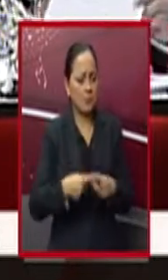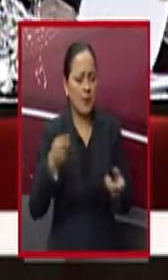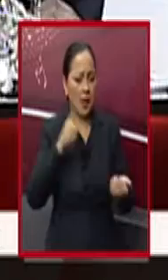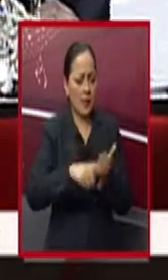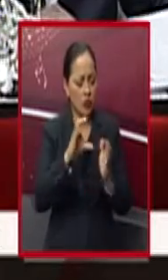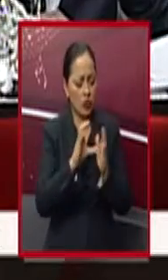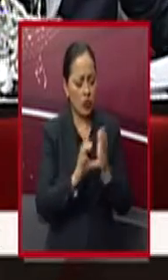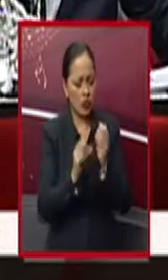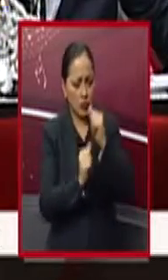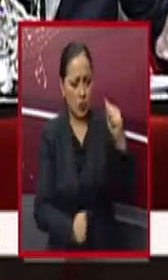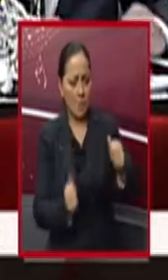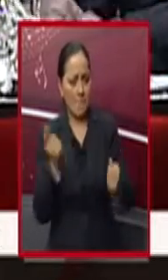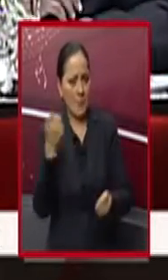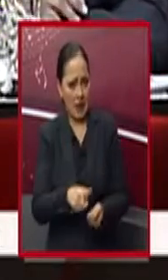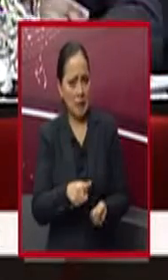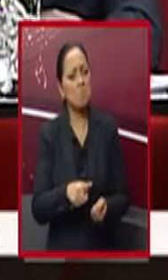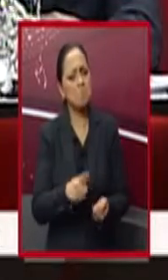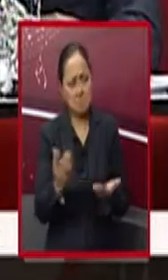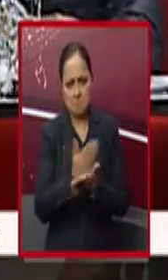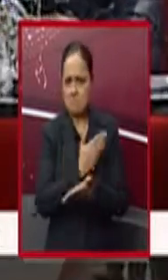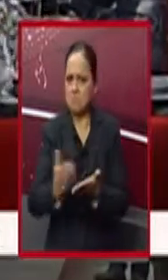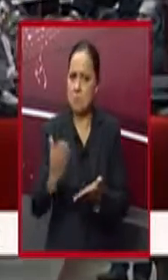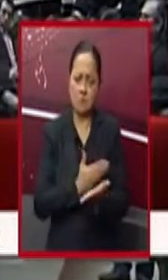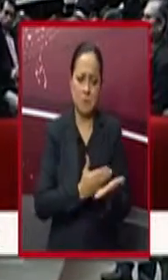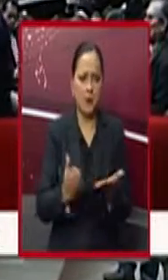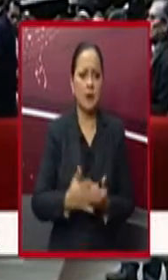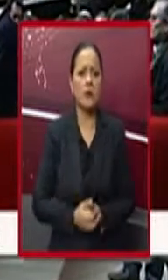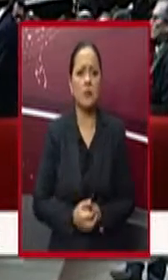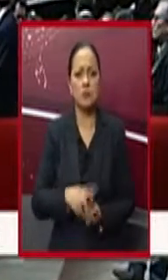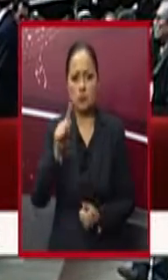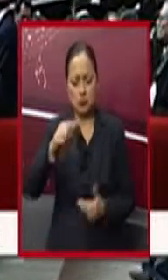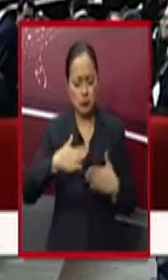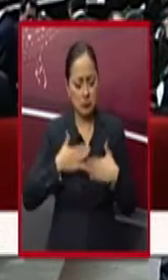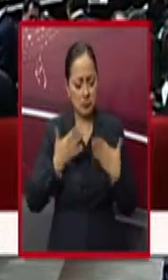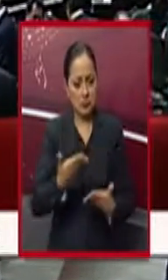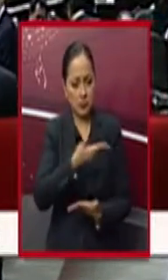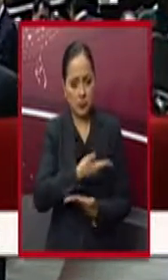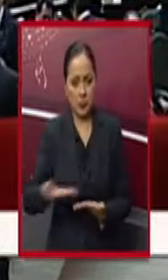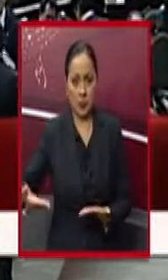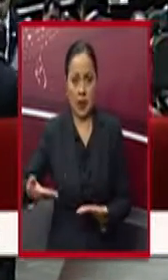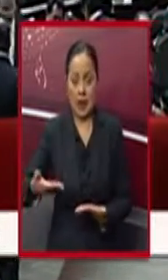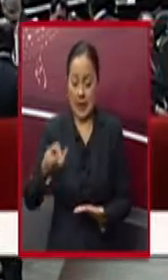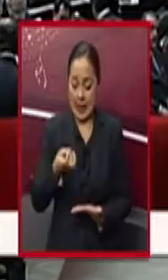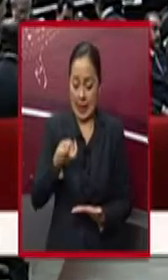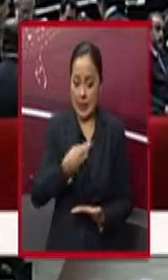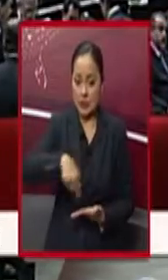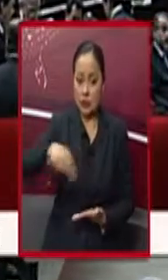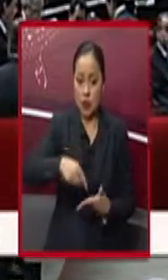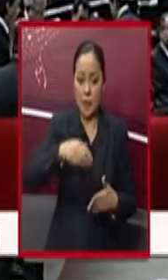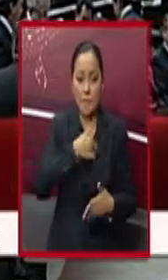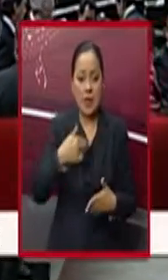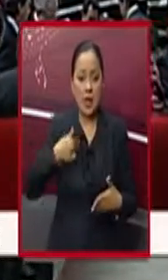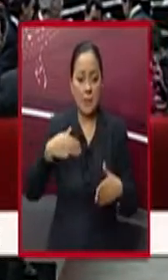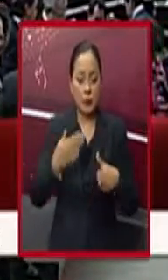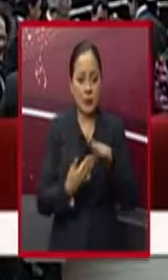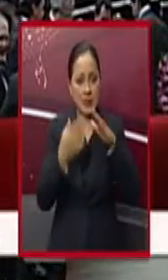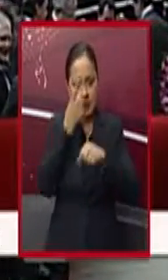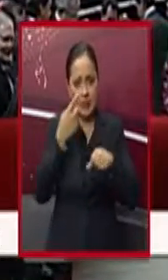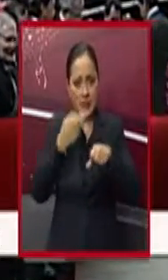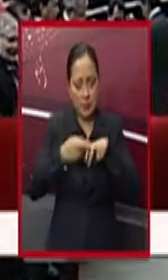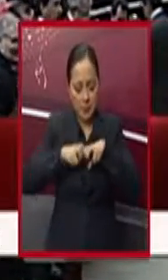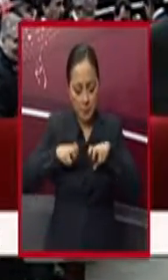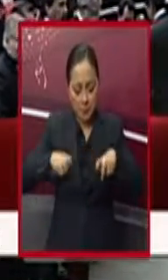nuestra Constitución. Tengan plena confianza de que esta presidencia, junto con los integrantes de la mesa